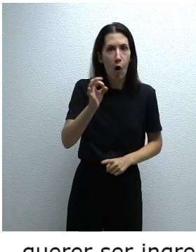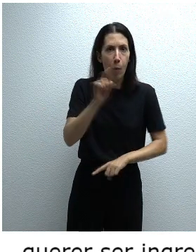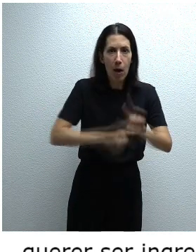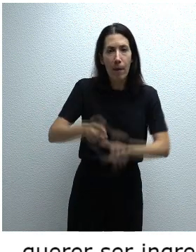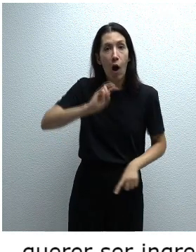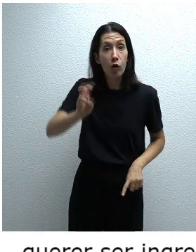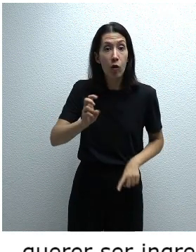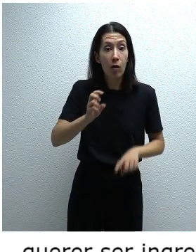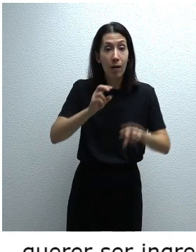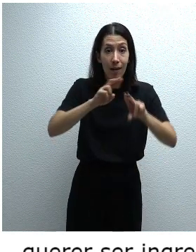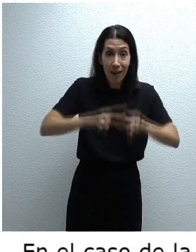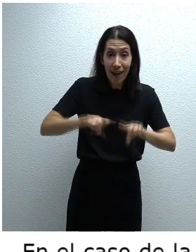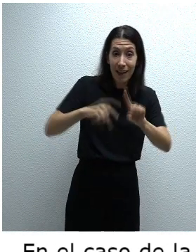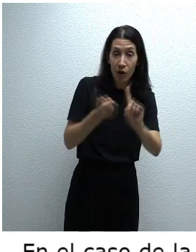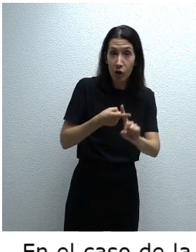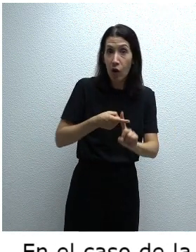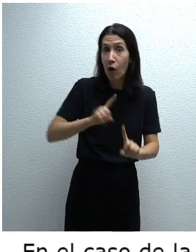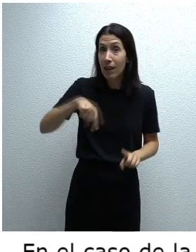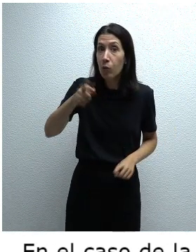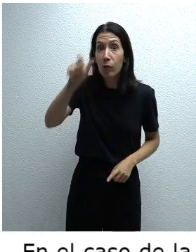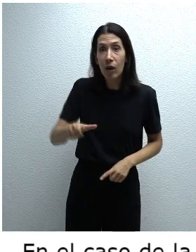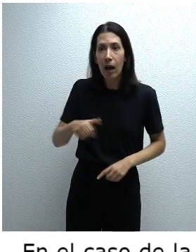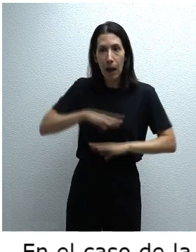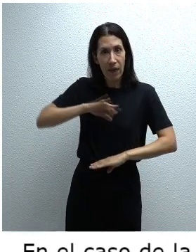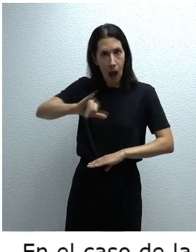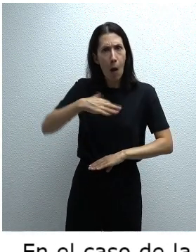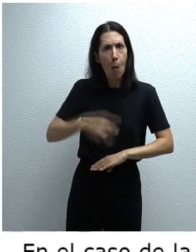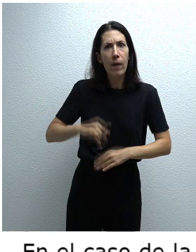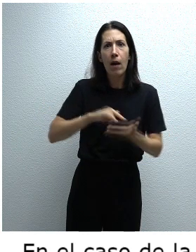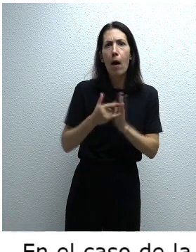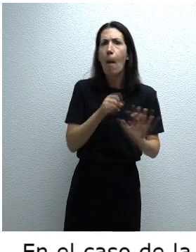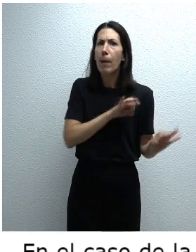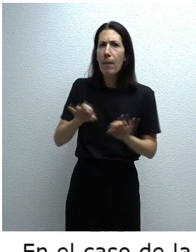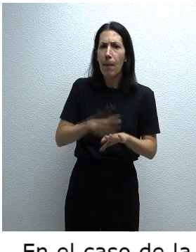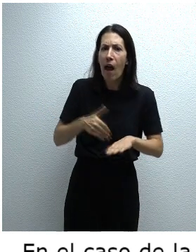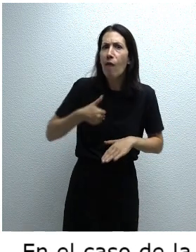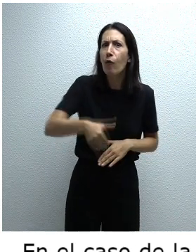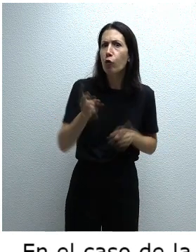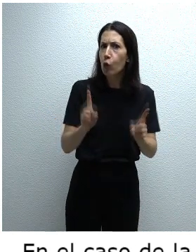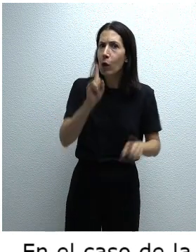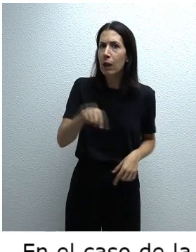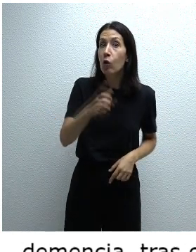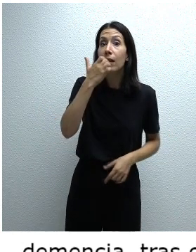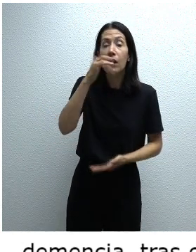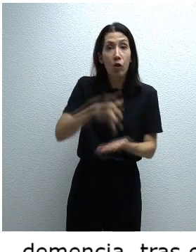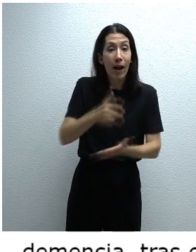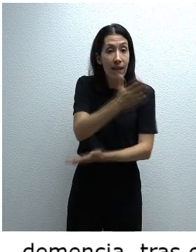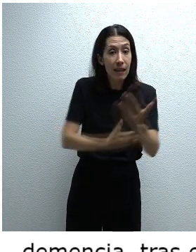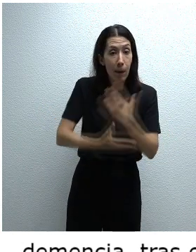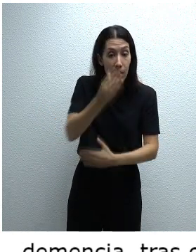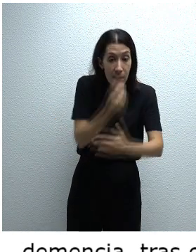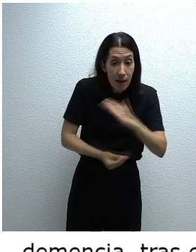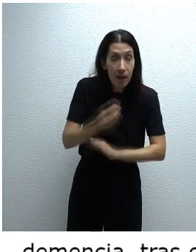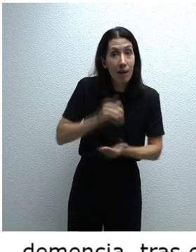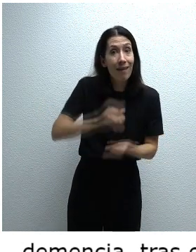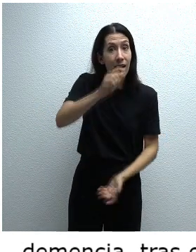el diagnóstico, la persona que todavía posee capacidades puede planificar los apoyos para su futuro, pero en el caso de una discapacidad de nacimiento y con